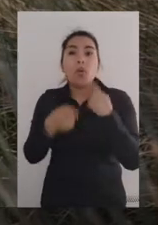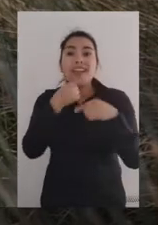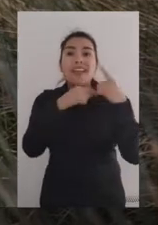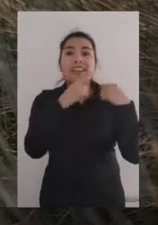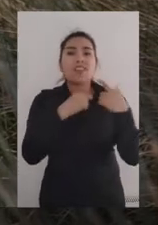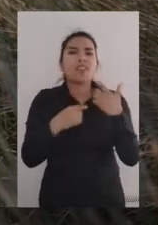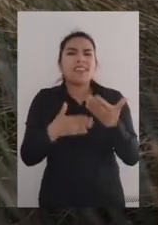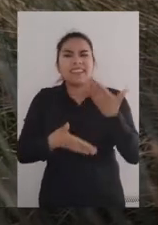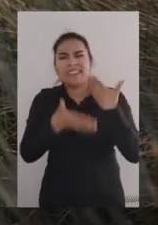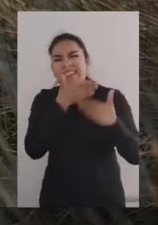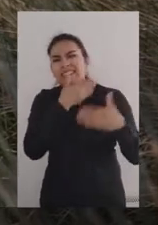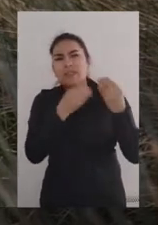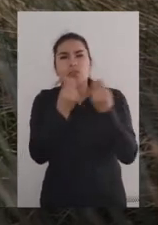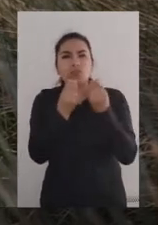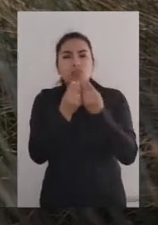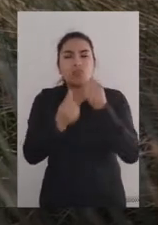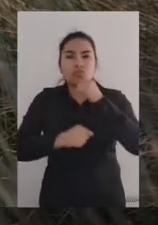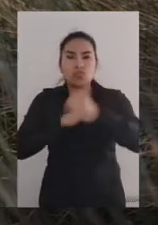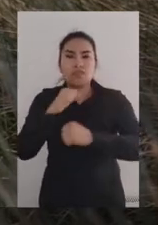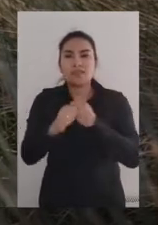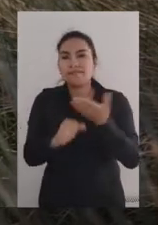viene de tantos años